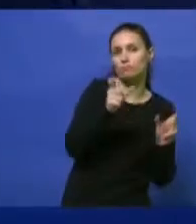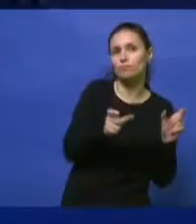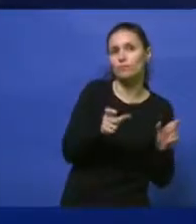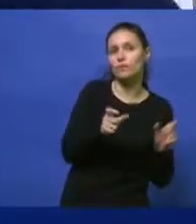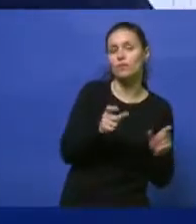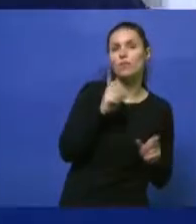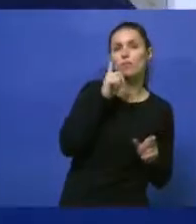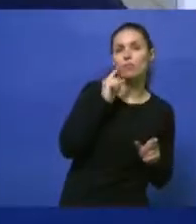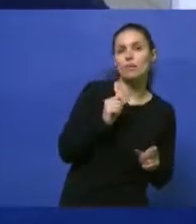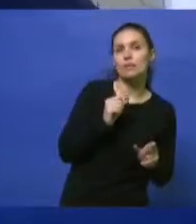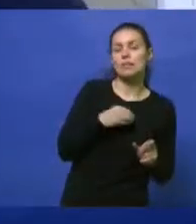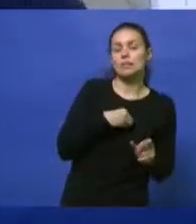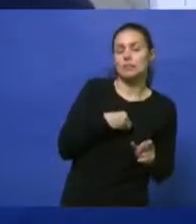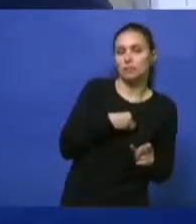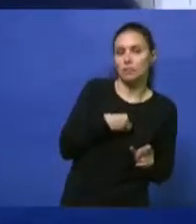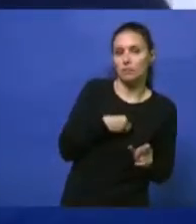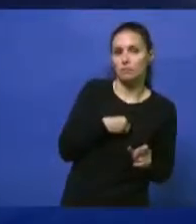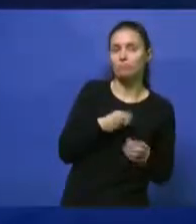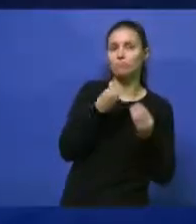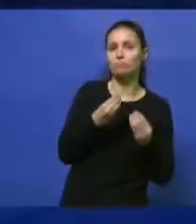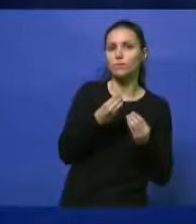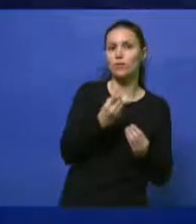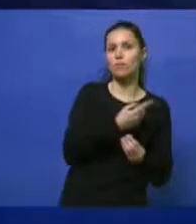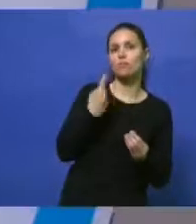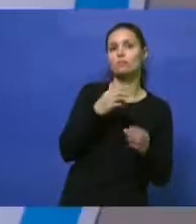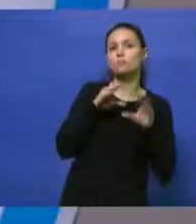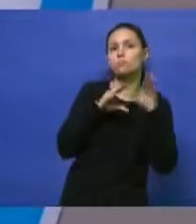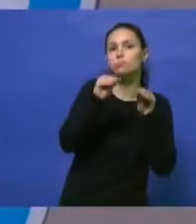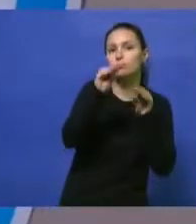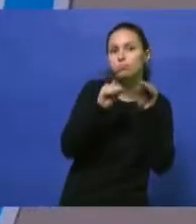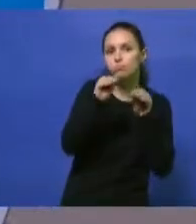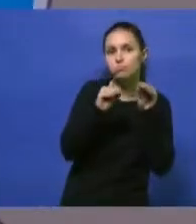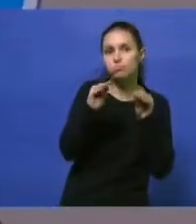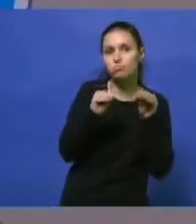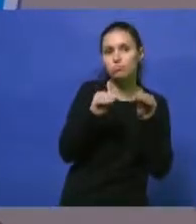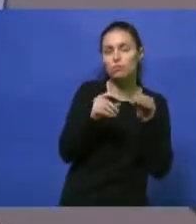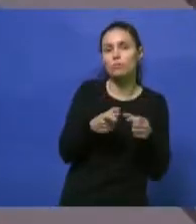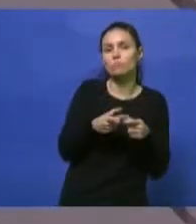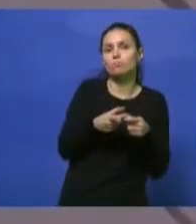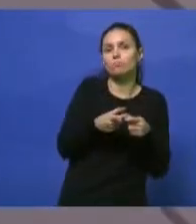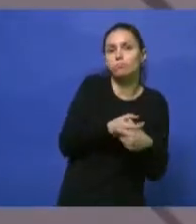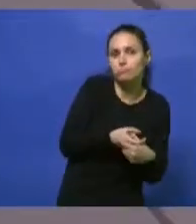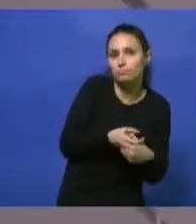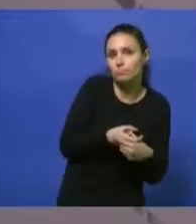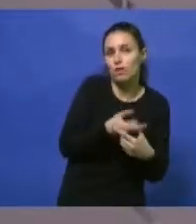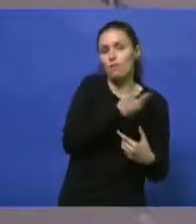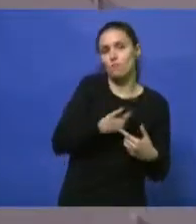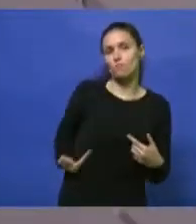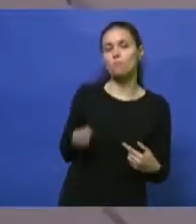porque tenemos que expresarnos debido a los recortes que nos está haciendo el Gobierno